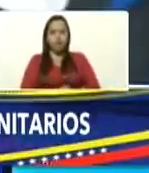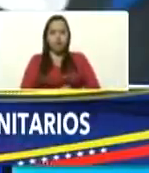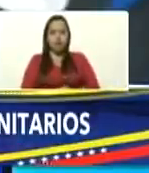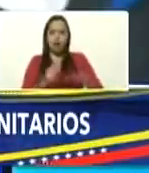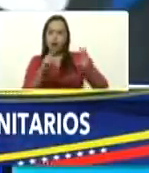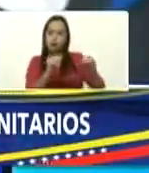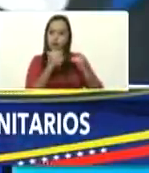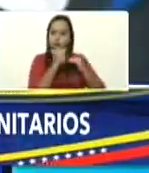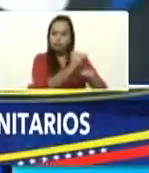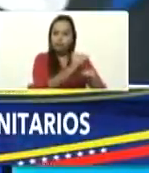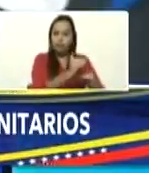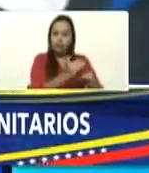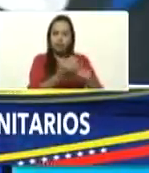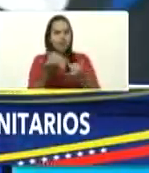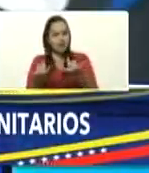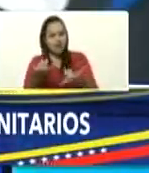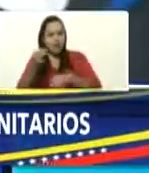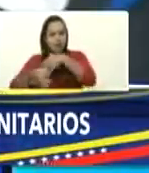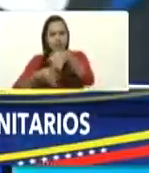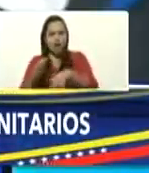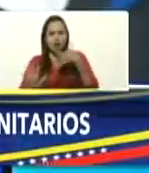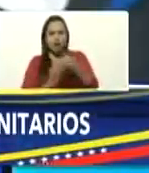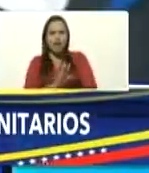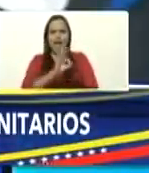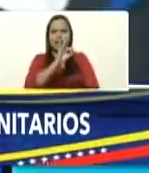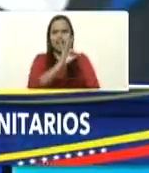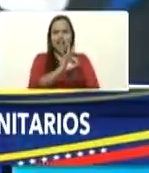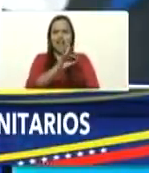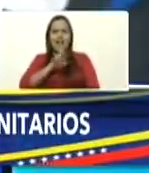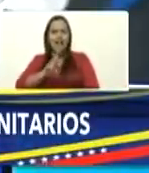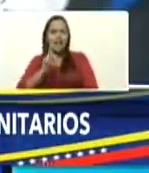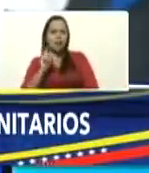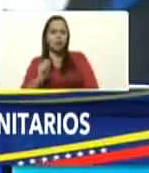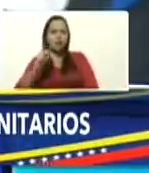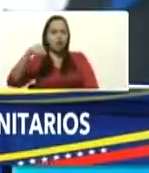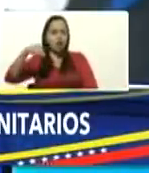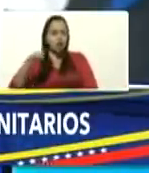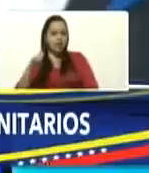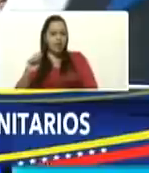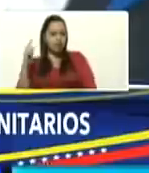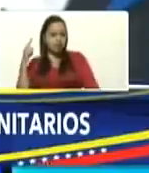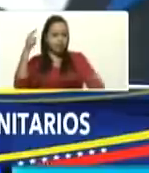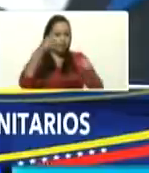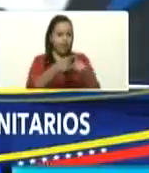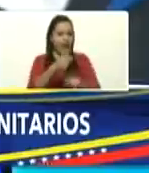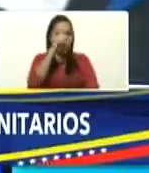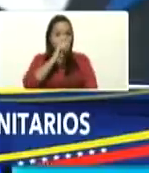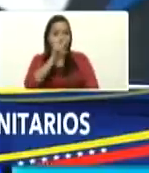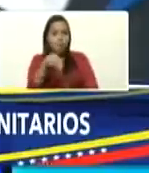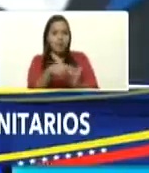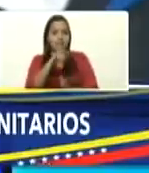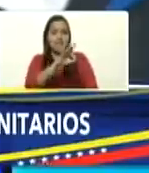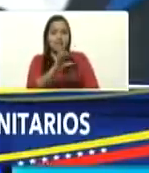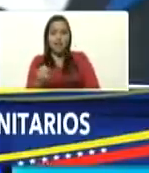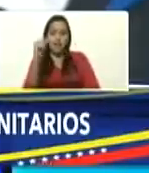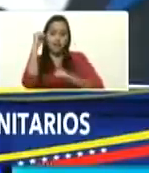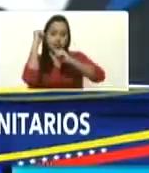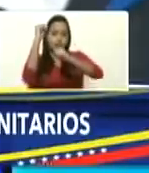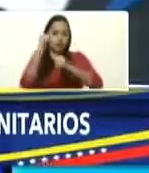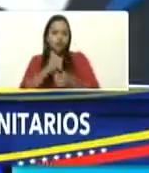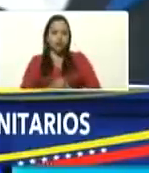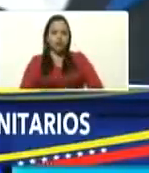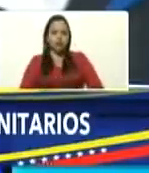nueva etapa que ya vamos a hablar de las 3R.net rumbo al 2030 victoriosos.